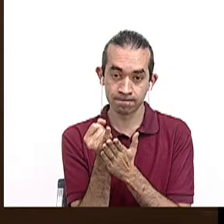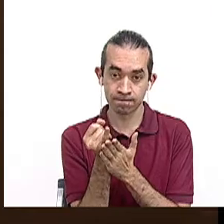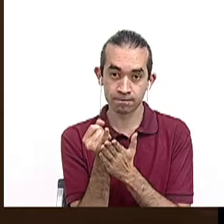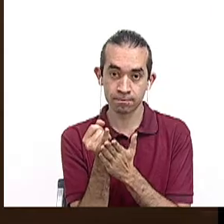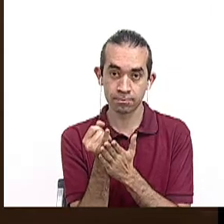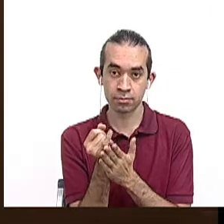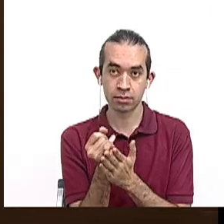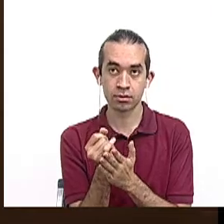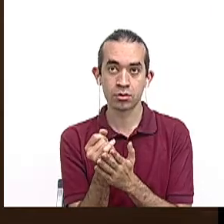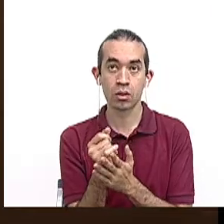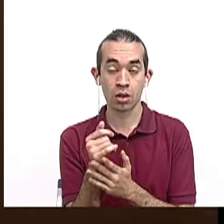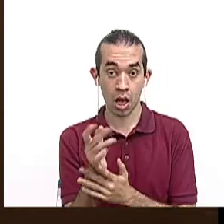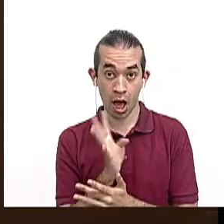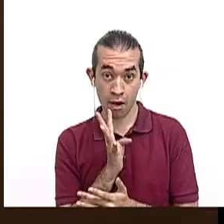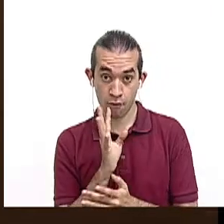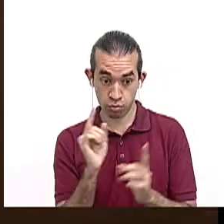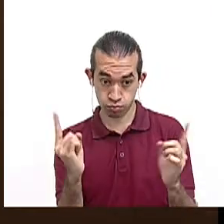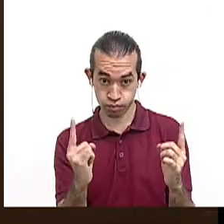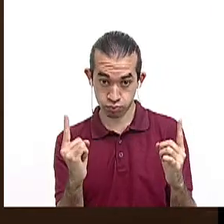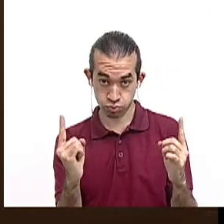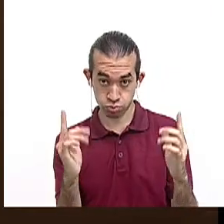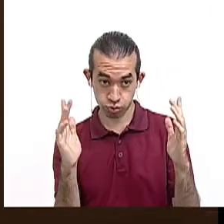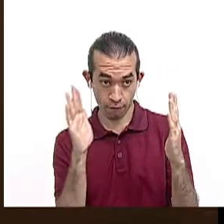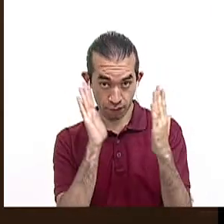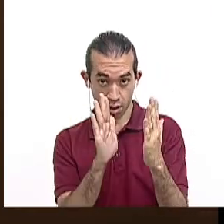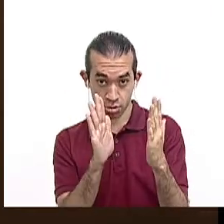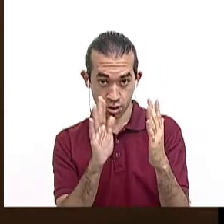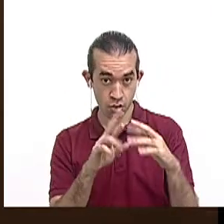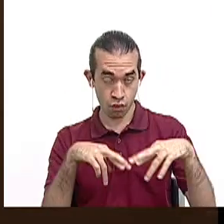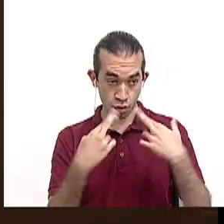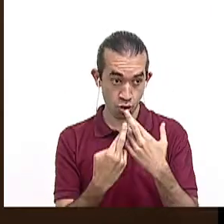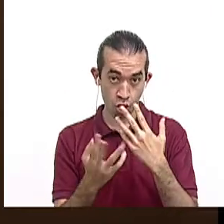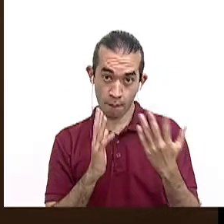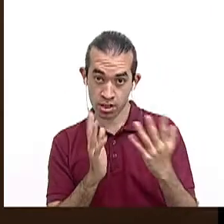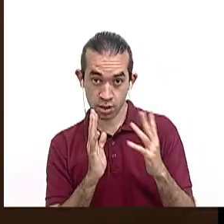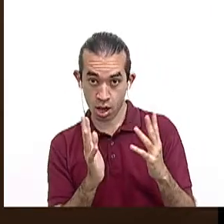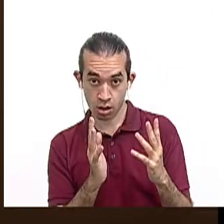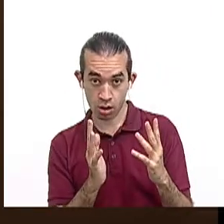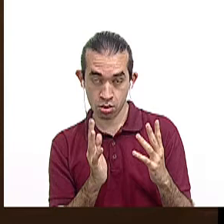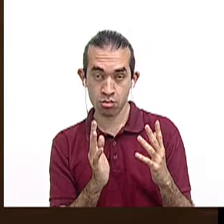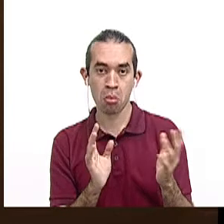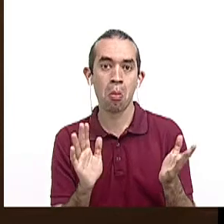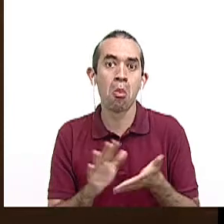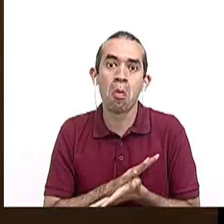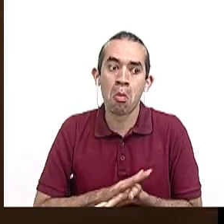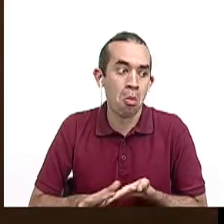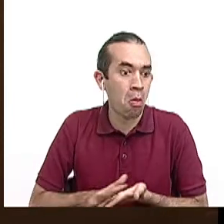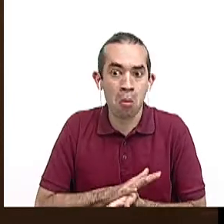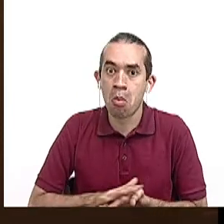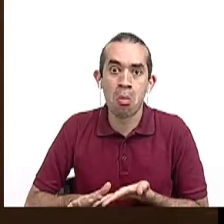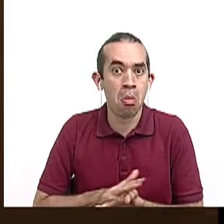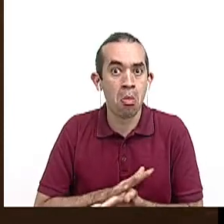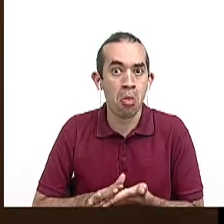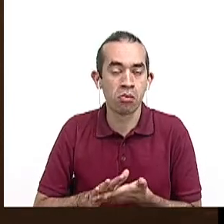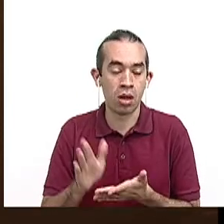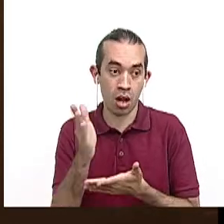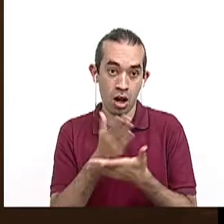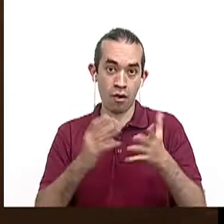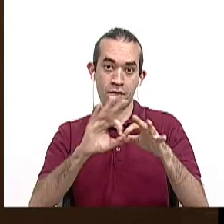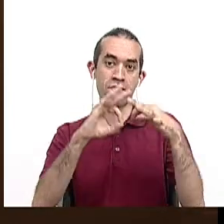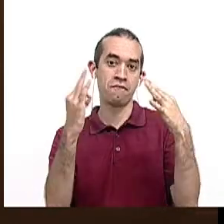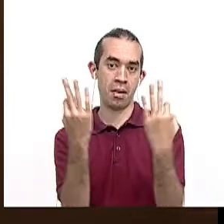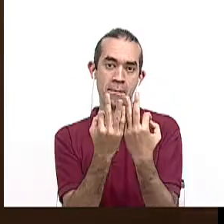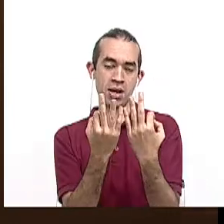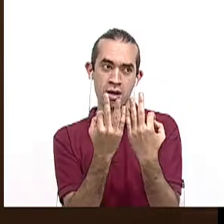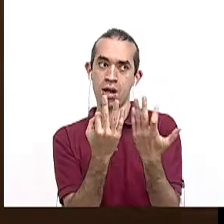hubiesen hablado alguna vez en la vida, de que se hubiesen reunido o conversado. Tampoco hay datos de que fueran o estuvieran emparentados. Evidentemente,